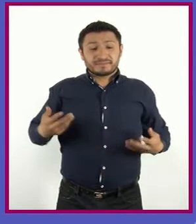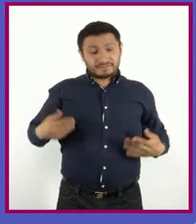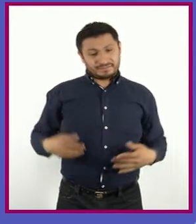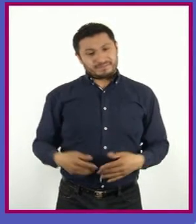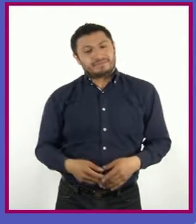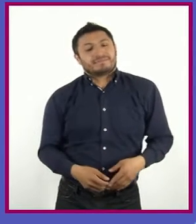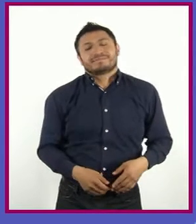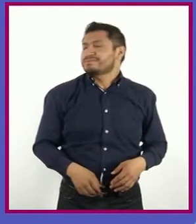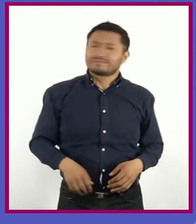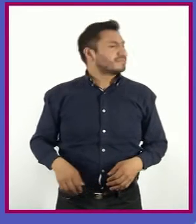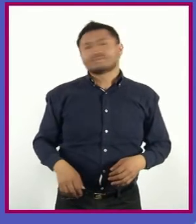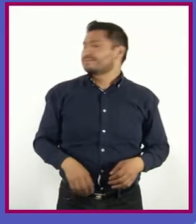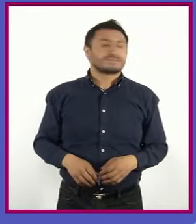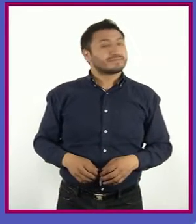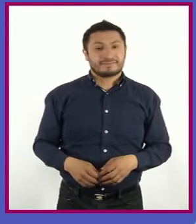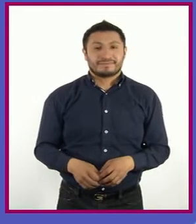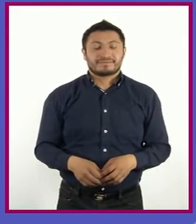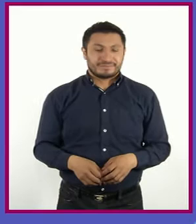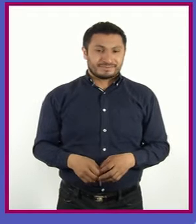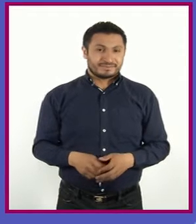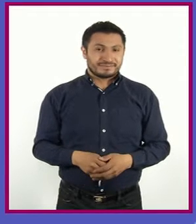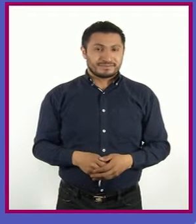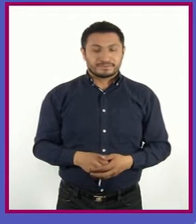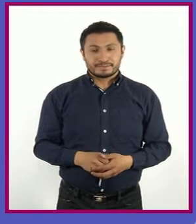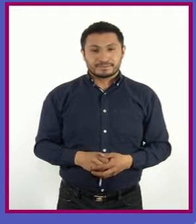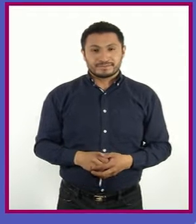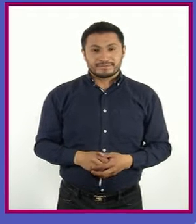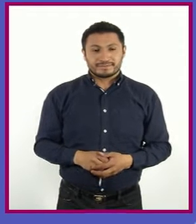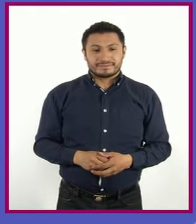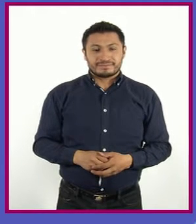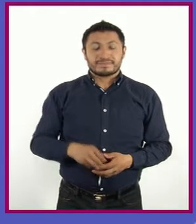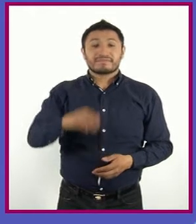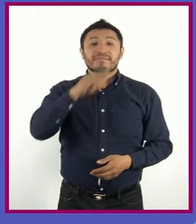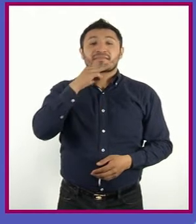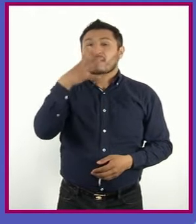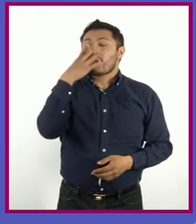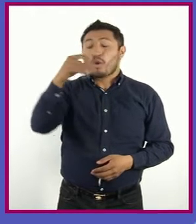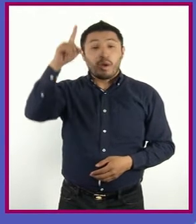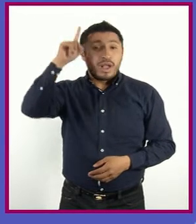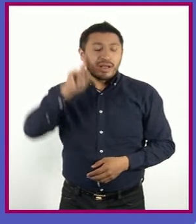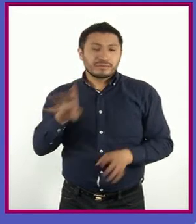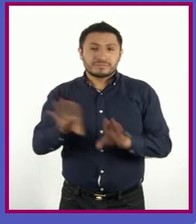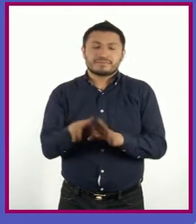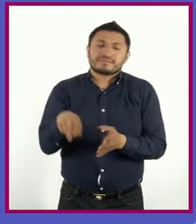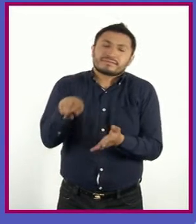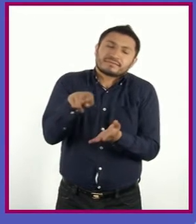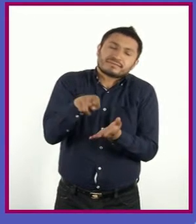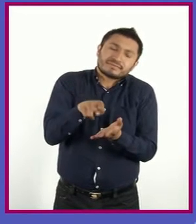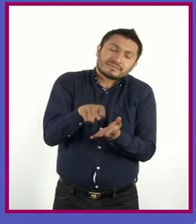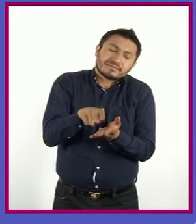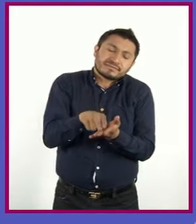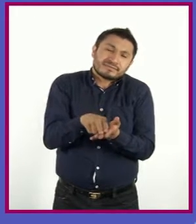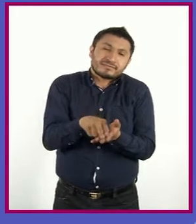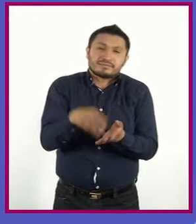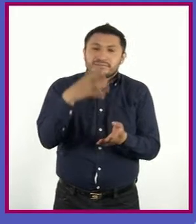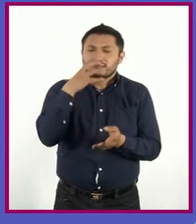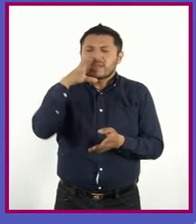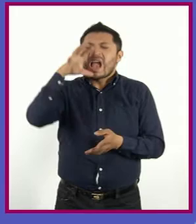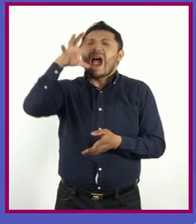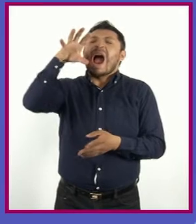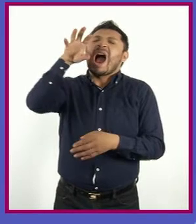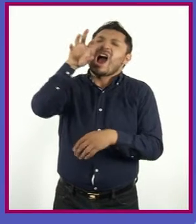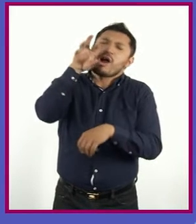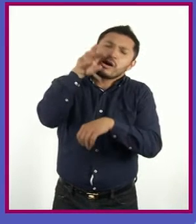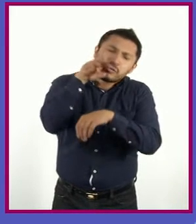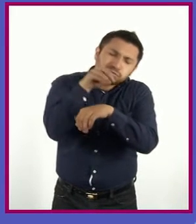las pesadez que todavía sentía en ellas. Mamá Loba continuaba echada apoyado el grande hocico de color gris